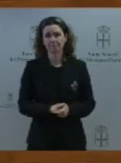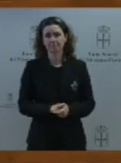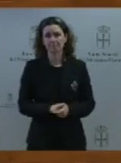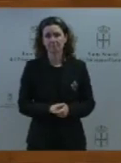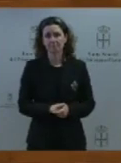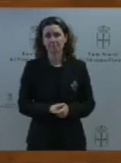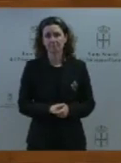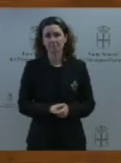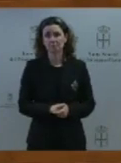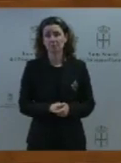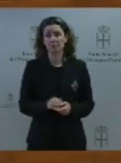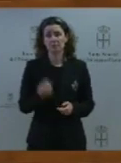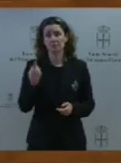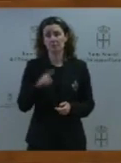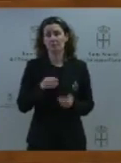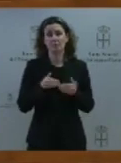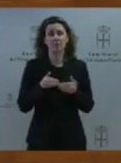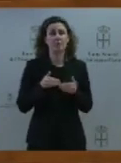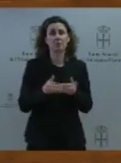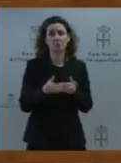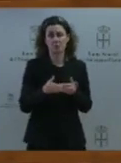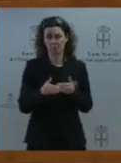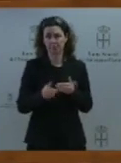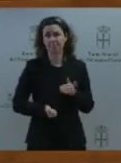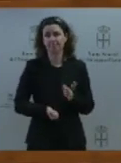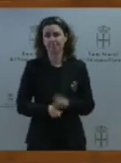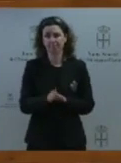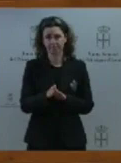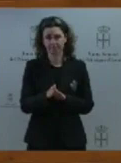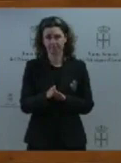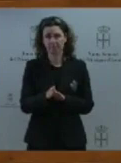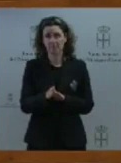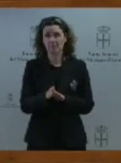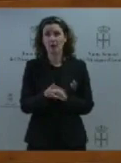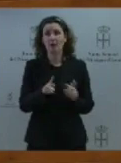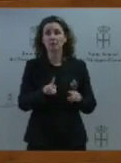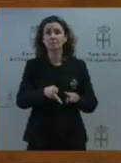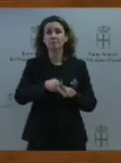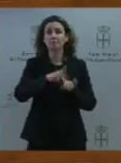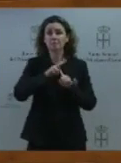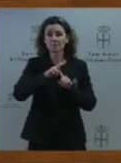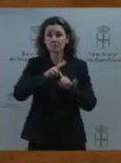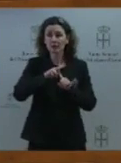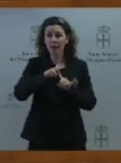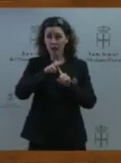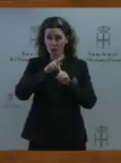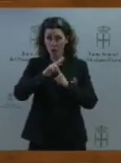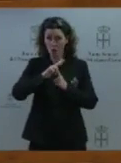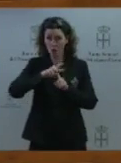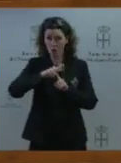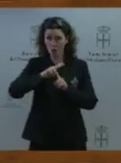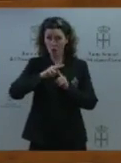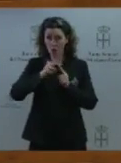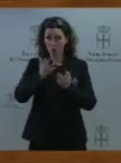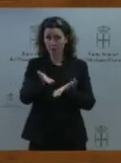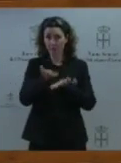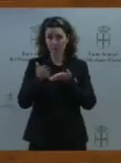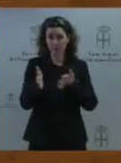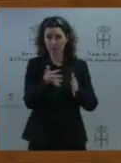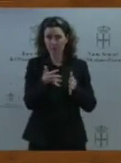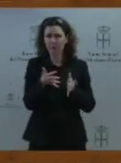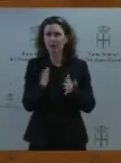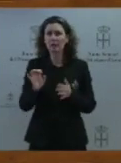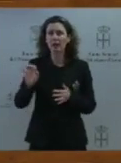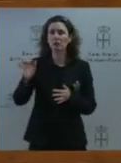sí se puede apostar por la eólica como no puede ser de otra manera por la energía solar Sí se hace